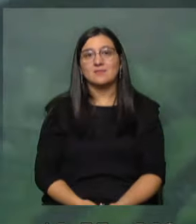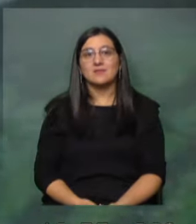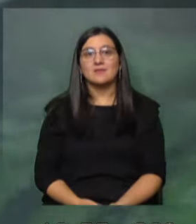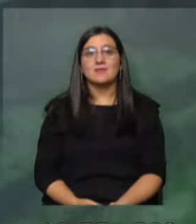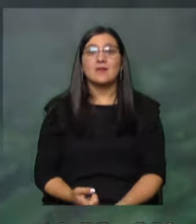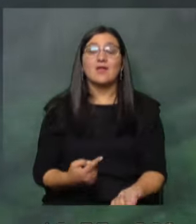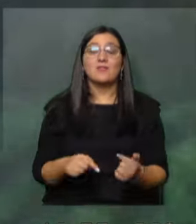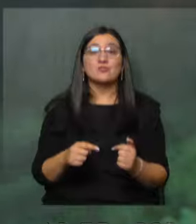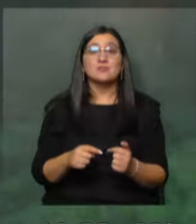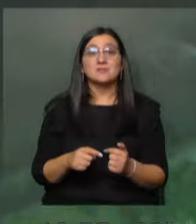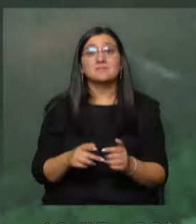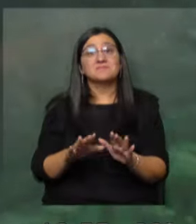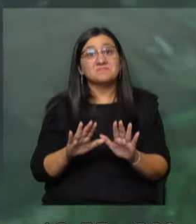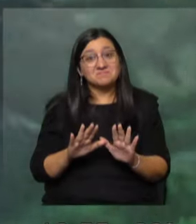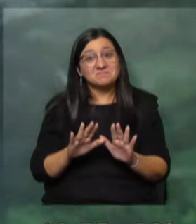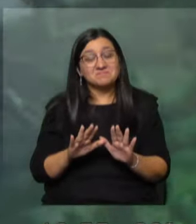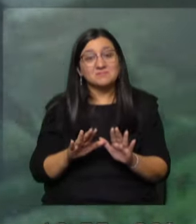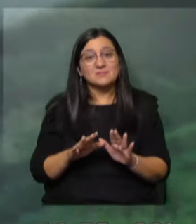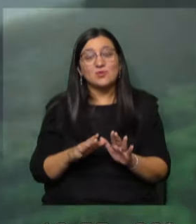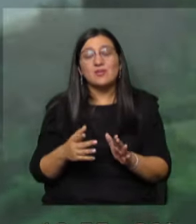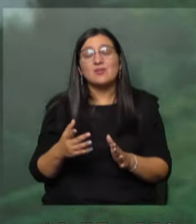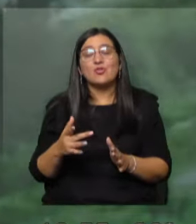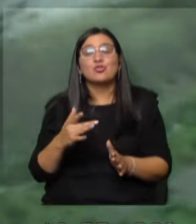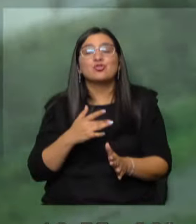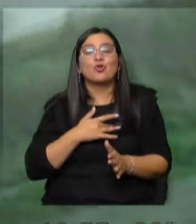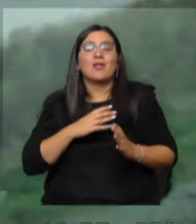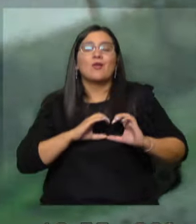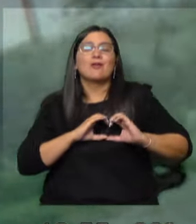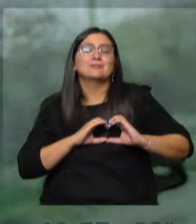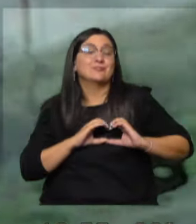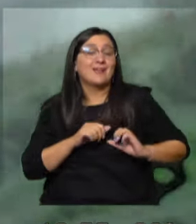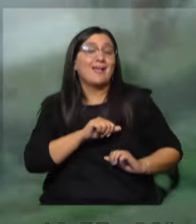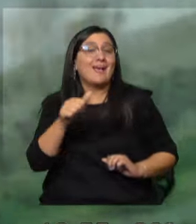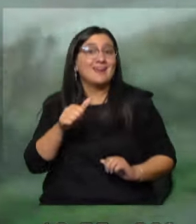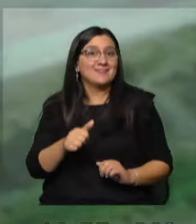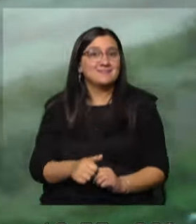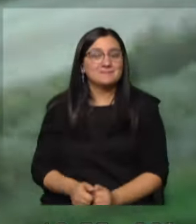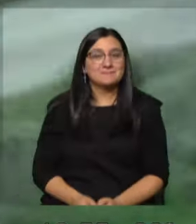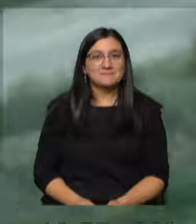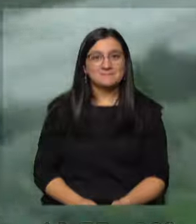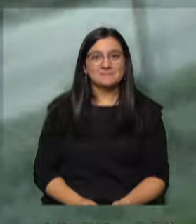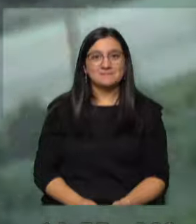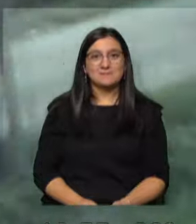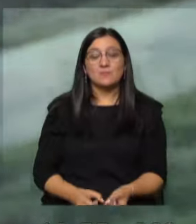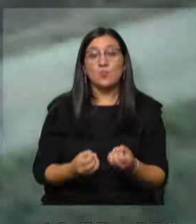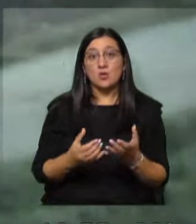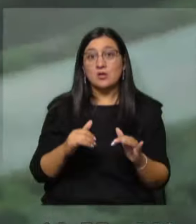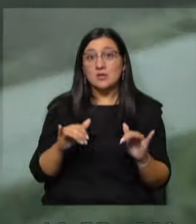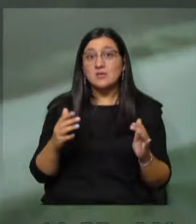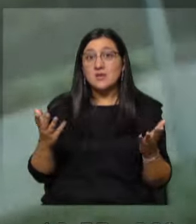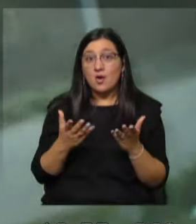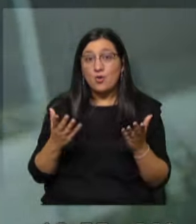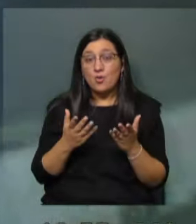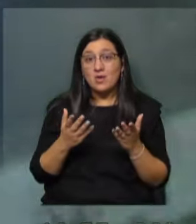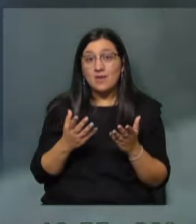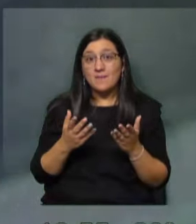nuestra audiencia, porque por ahí viene la jugada. Los que nos tocan el corazón son los ganadores, ¿verdad? Ah, hay que tocarle el corazón, bueno, a Dios. Y ya que estamos en la